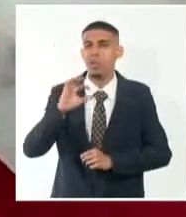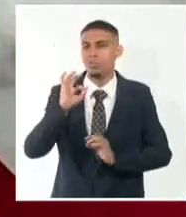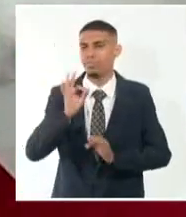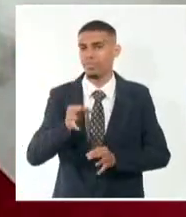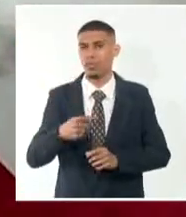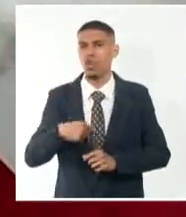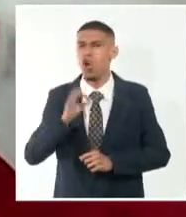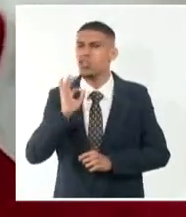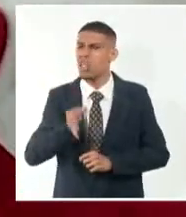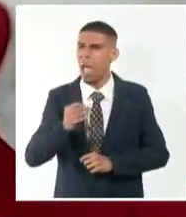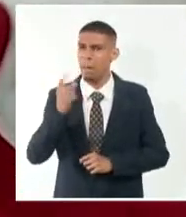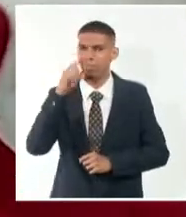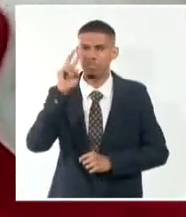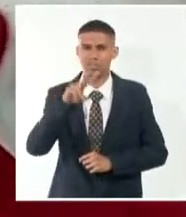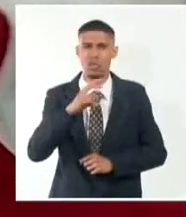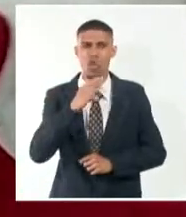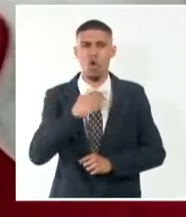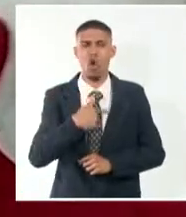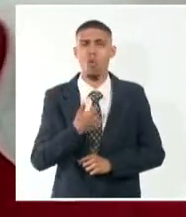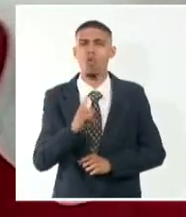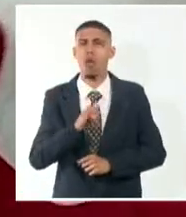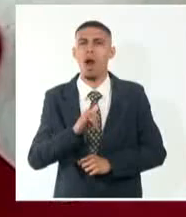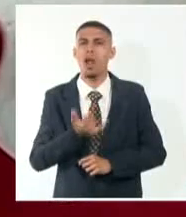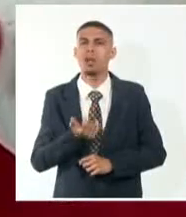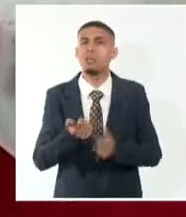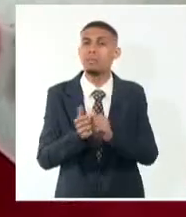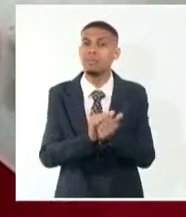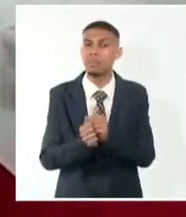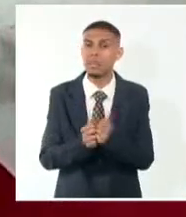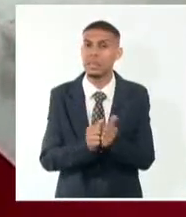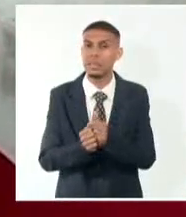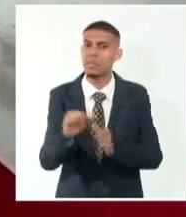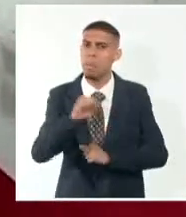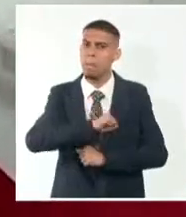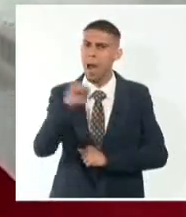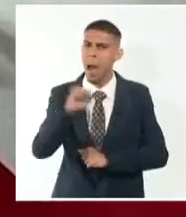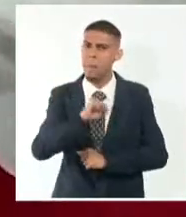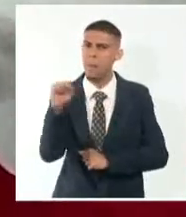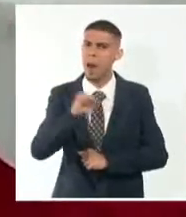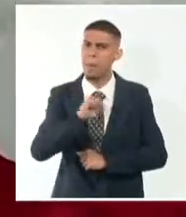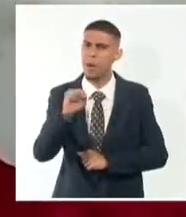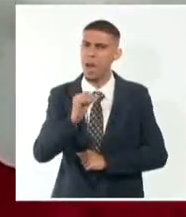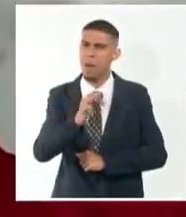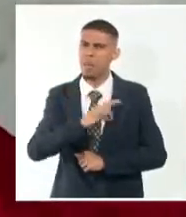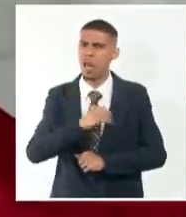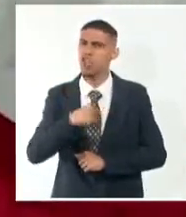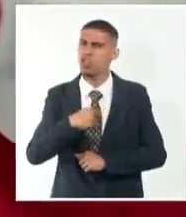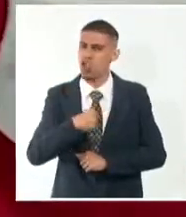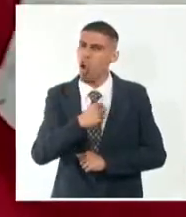siempre he visto cómo los atletas, a ver, ganan las primeras medallas y yo siempre quise